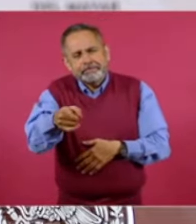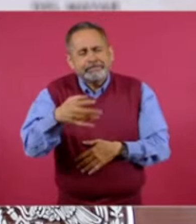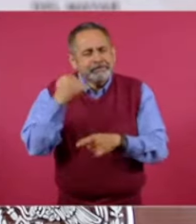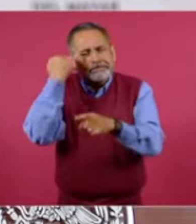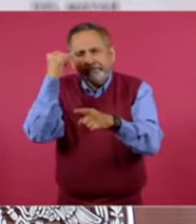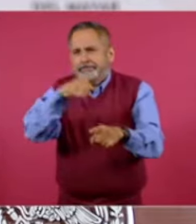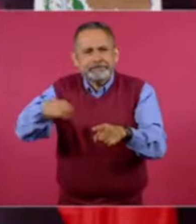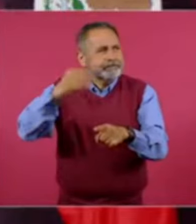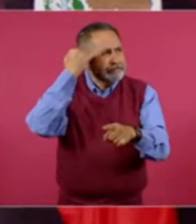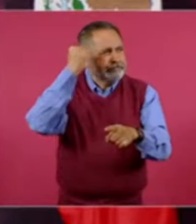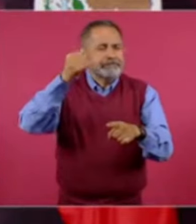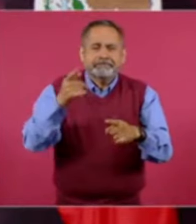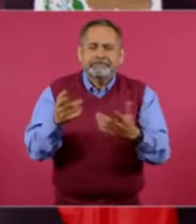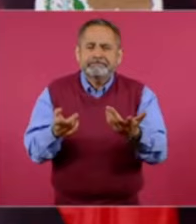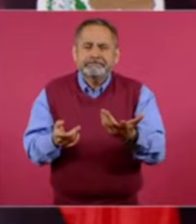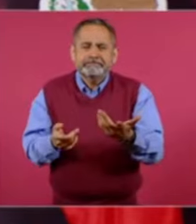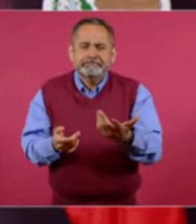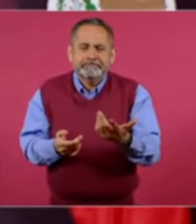imagínense